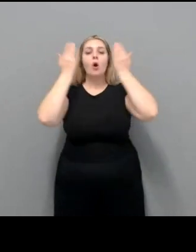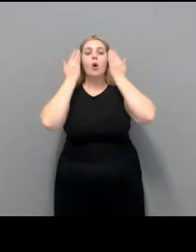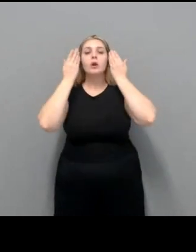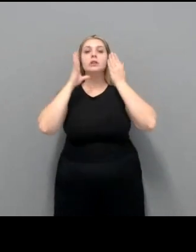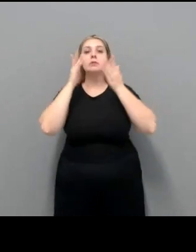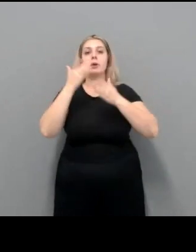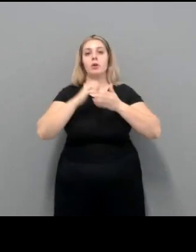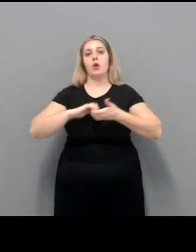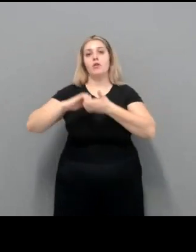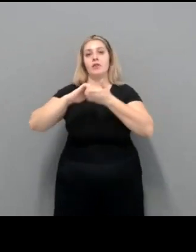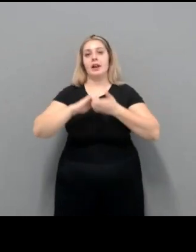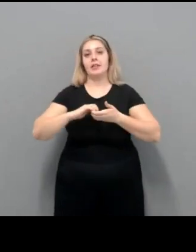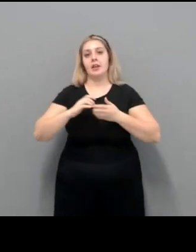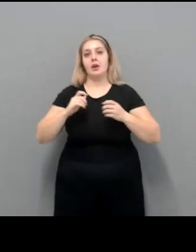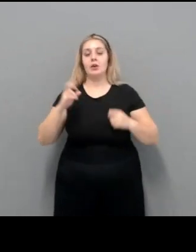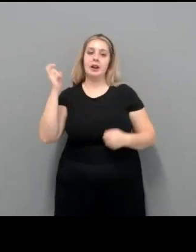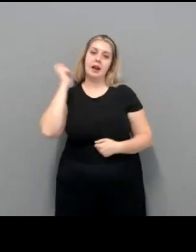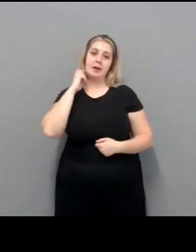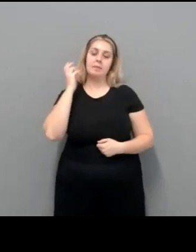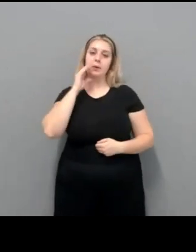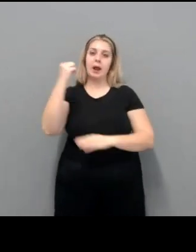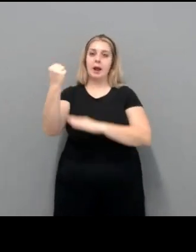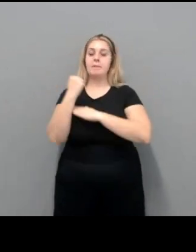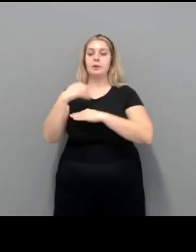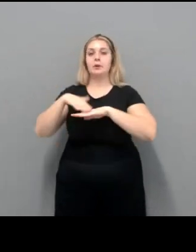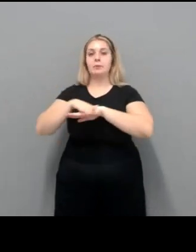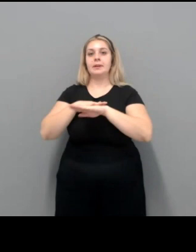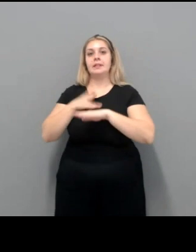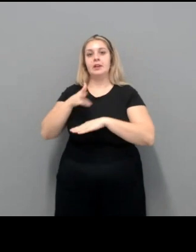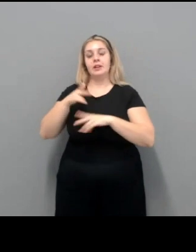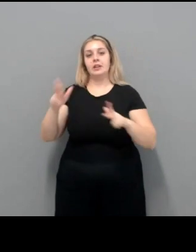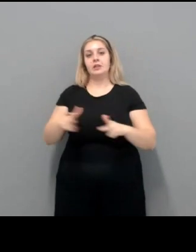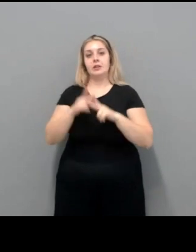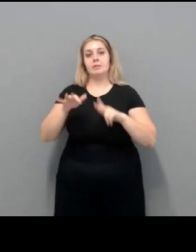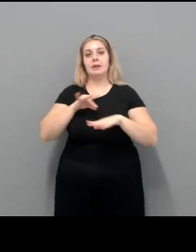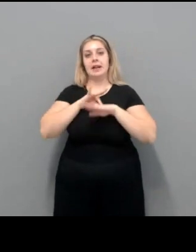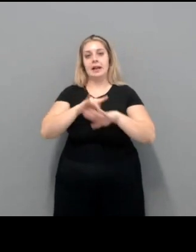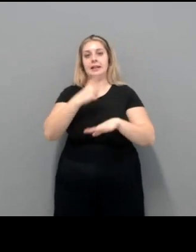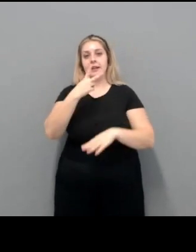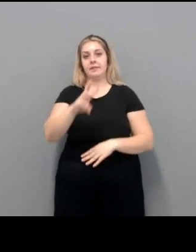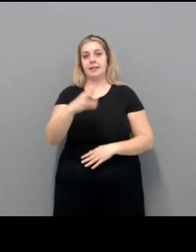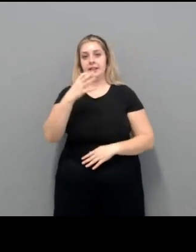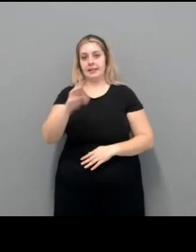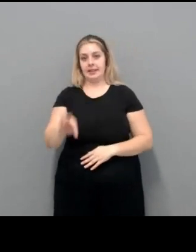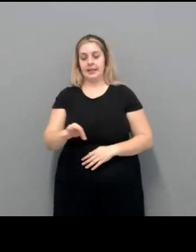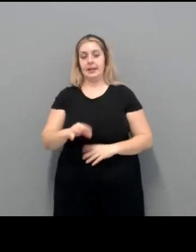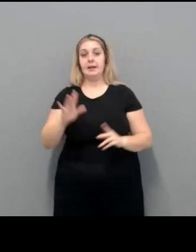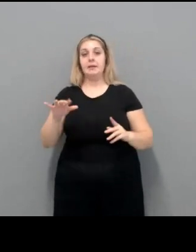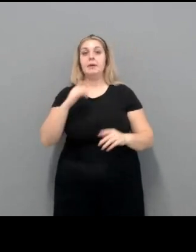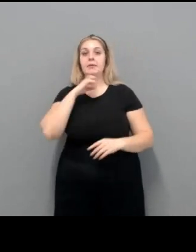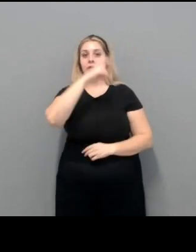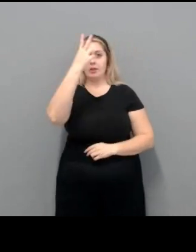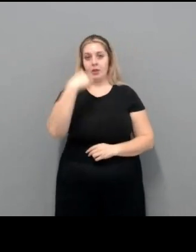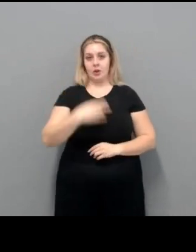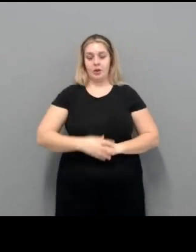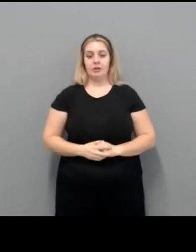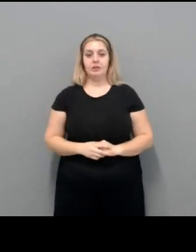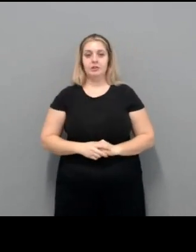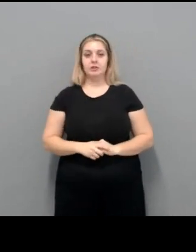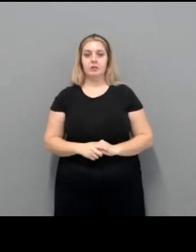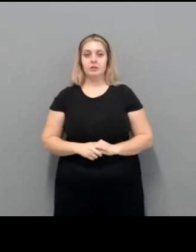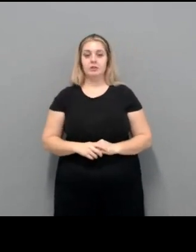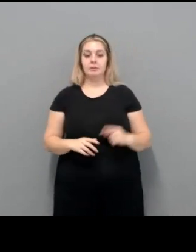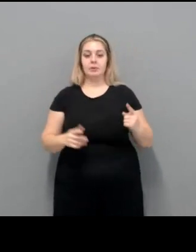Confederación ASPACE con el apoyo del Ministerio de Derechos Sociales y Agenda 2030 y la Fundación ONCE. Antes